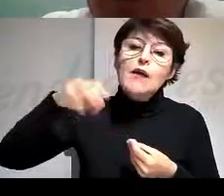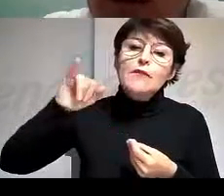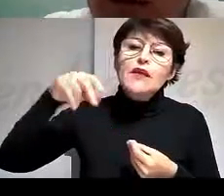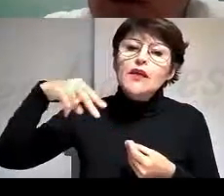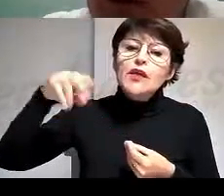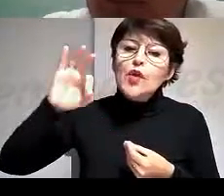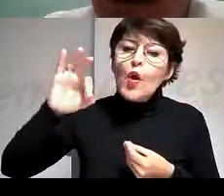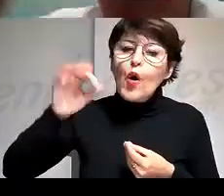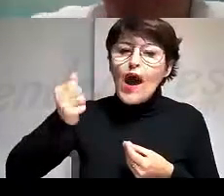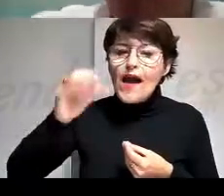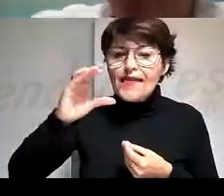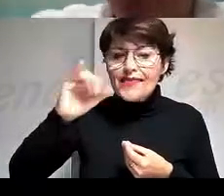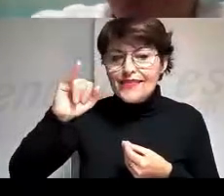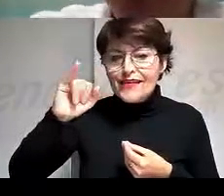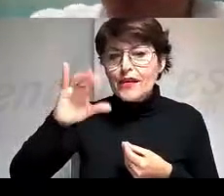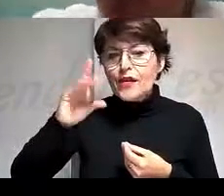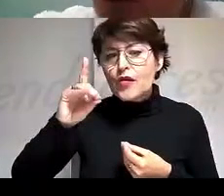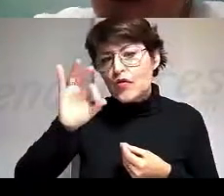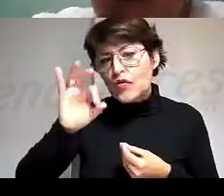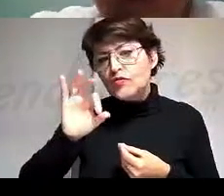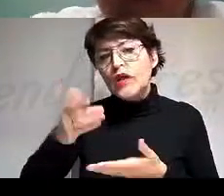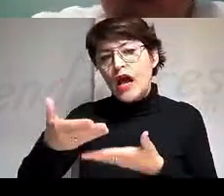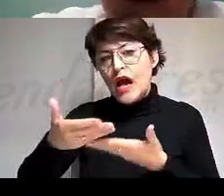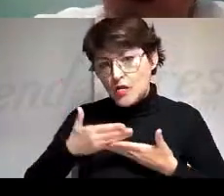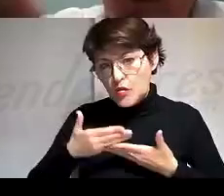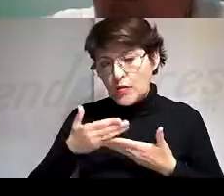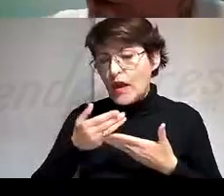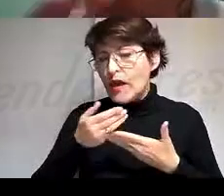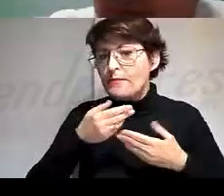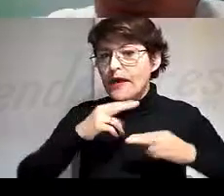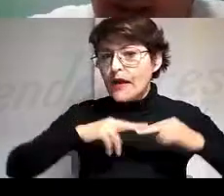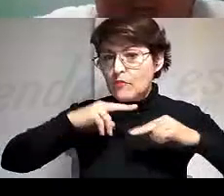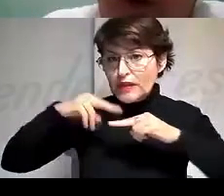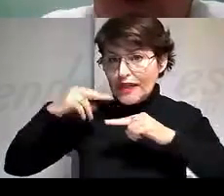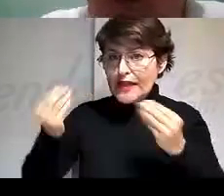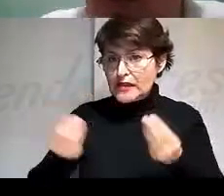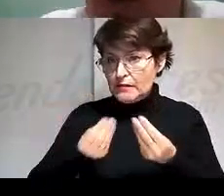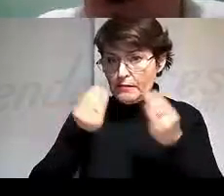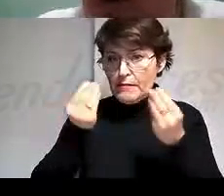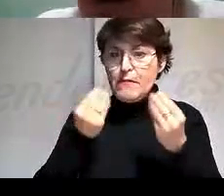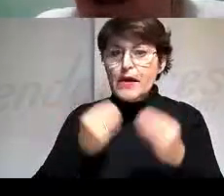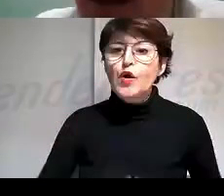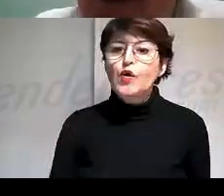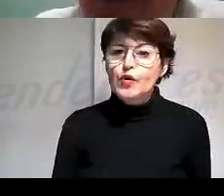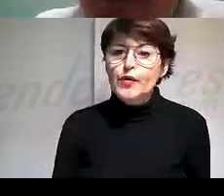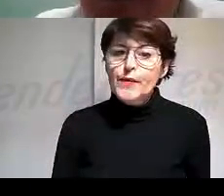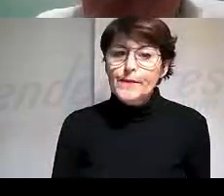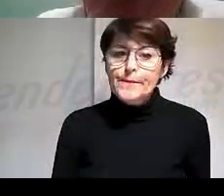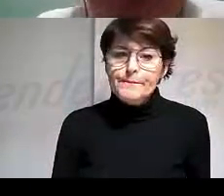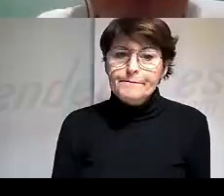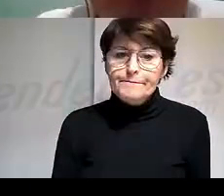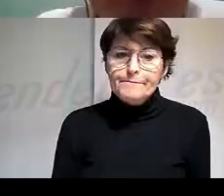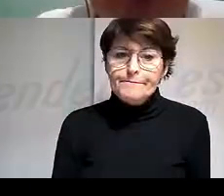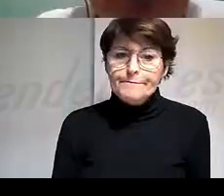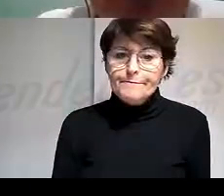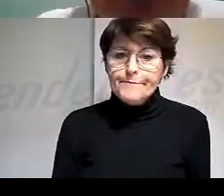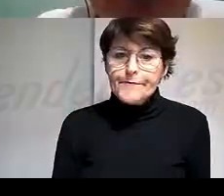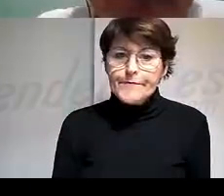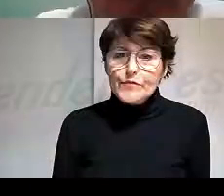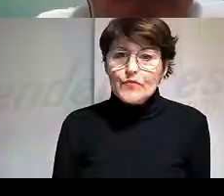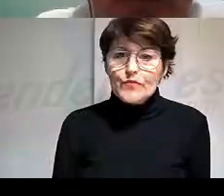ramificados serían 1/3 de todos los ladrillitos chiquititos. Por lo tanto, los necesitamos como agua de mayo.